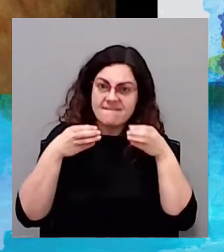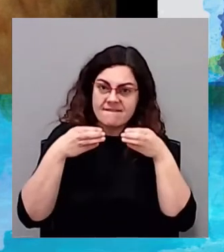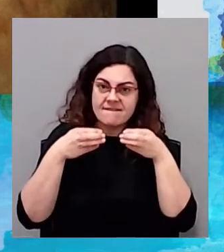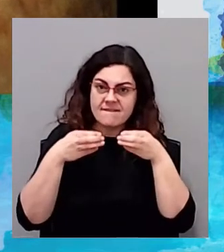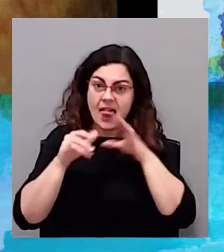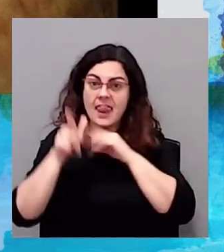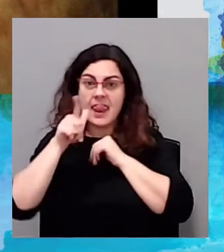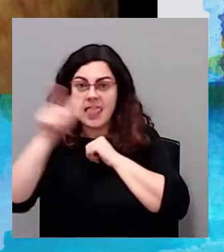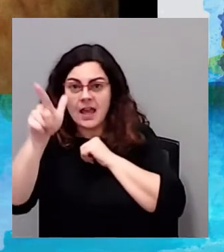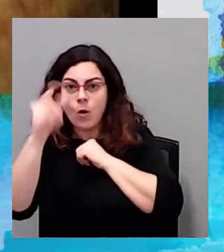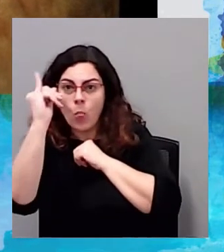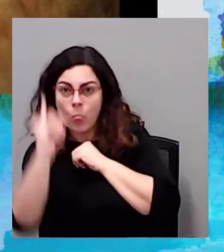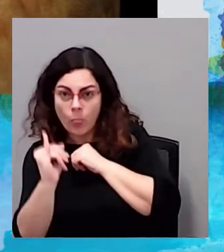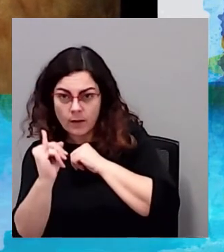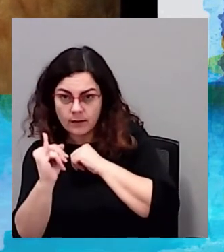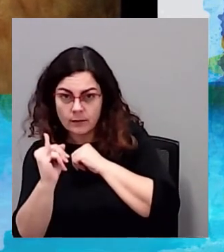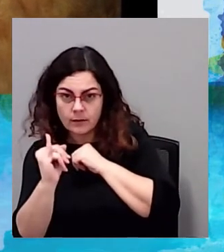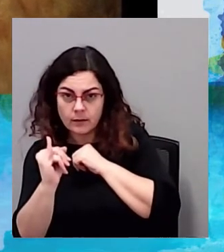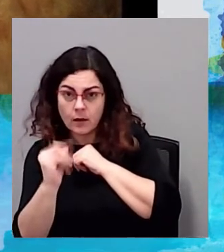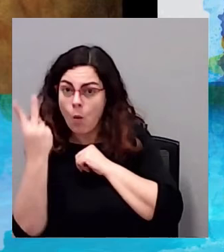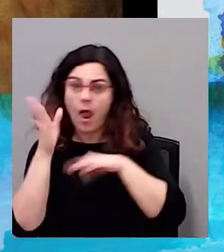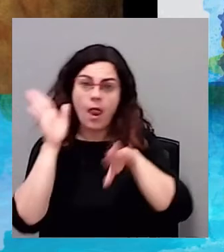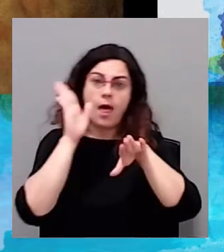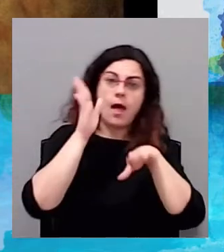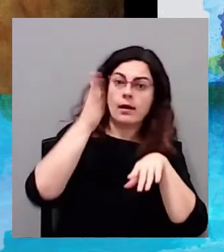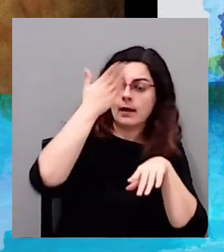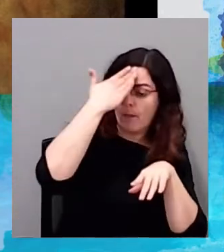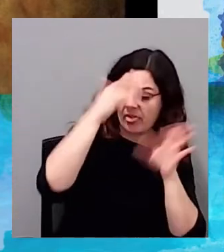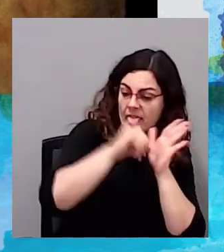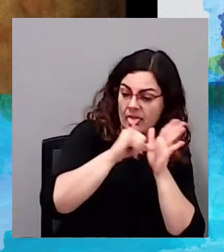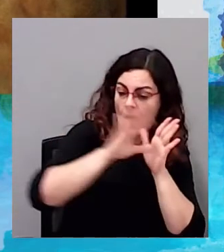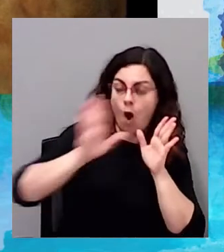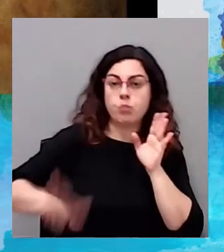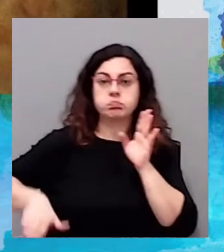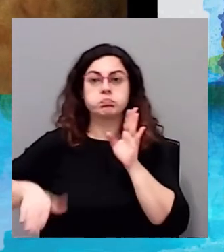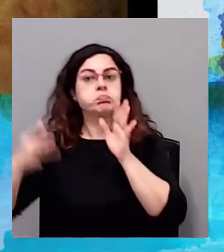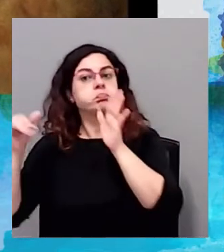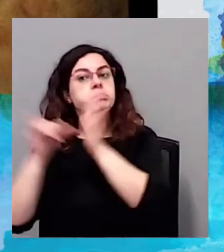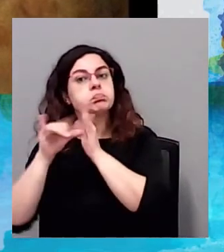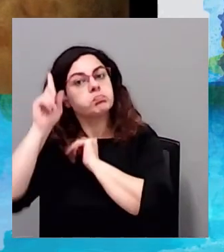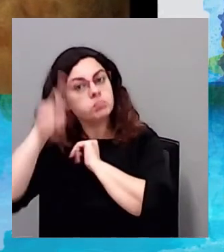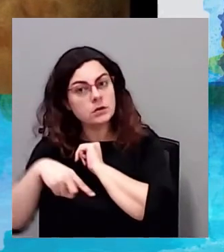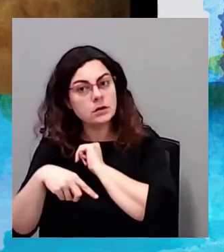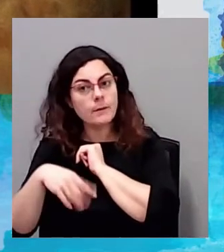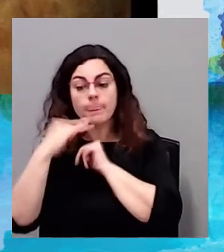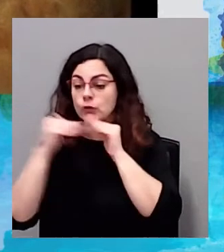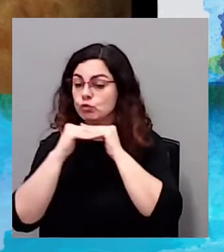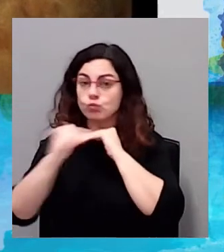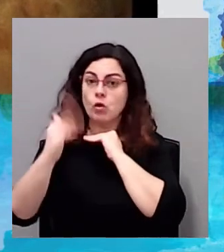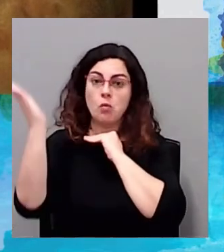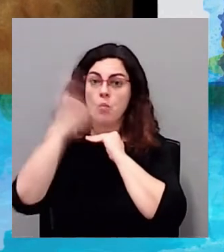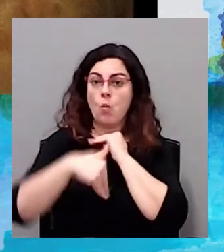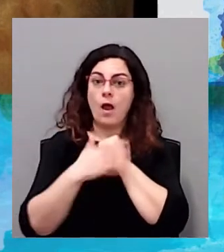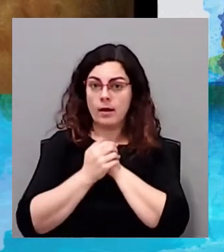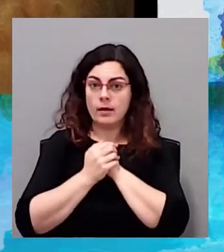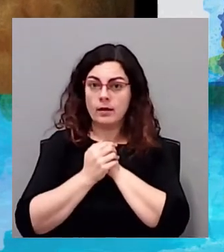Esto ocurre tanto en las patas delanteras como en las traseras, que se distinguen perfectamente sobre un suelo invisible. La